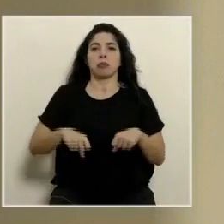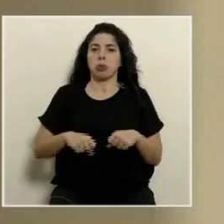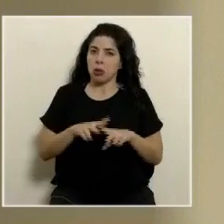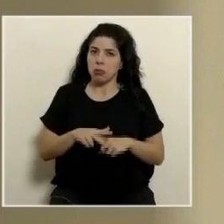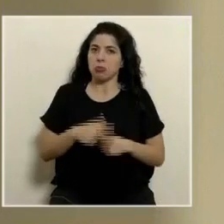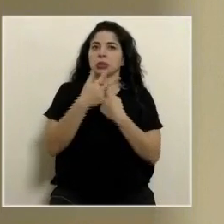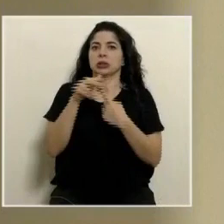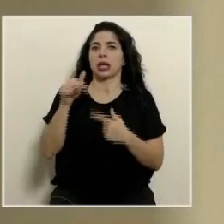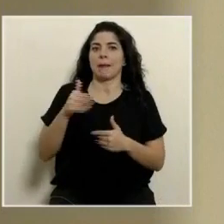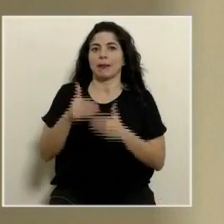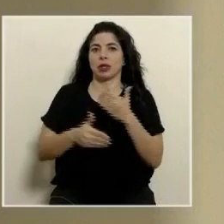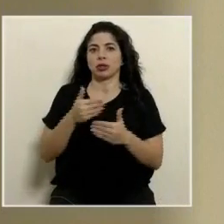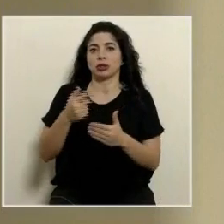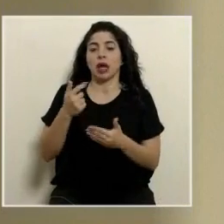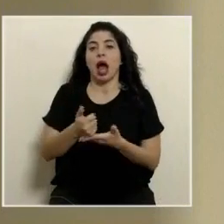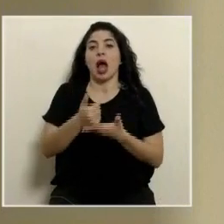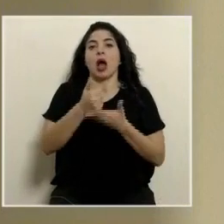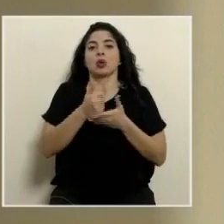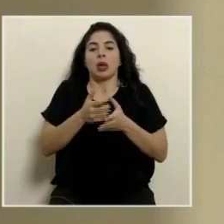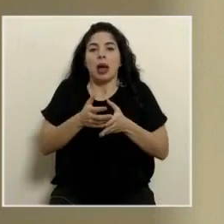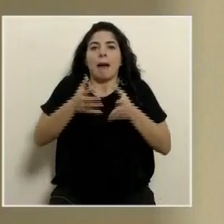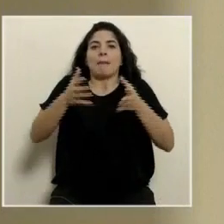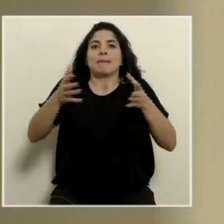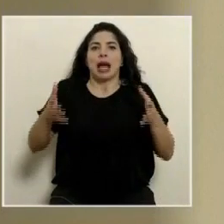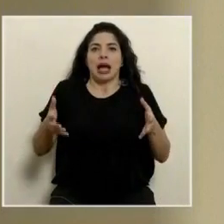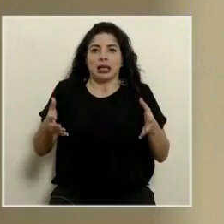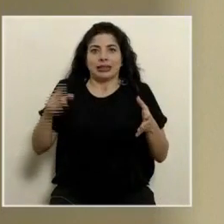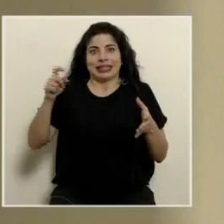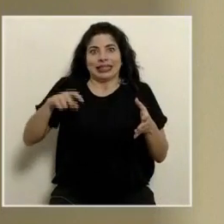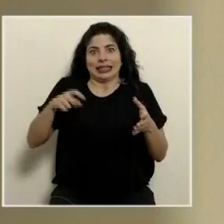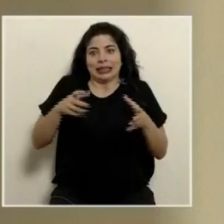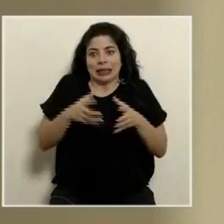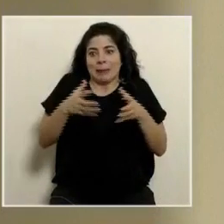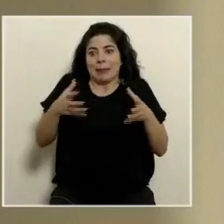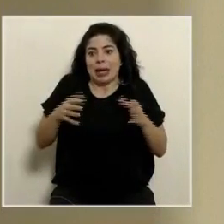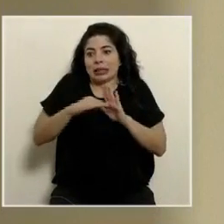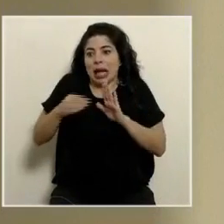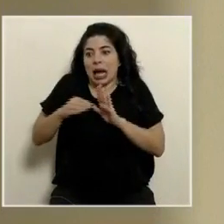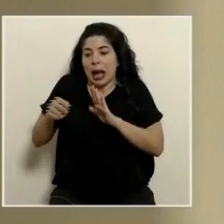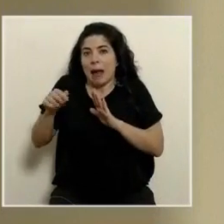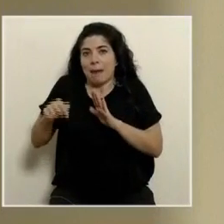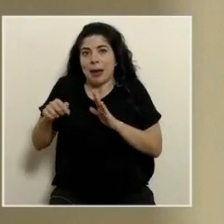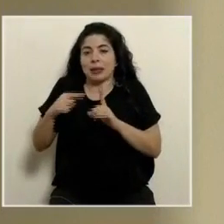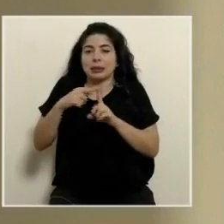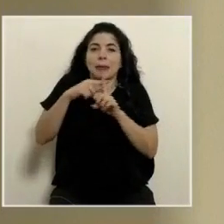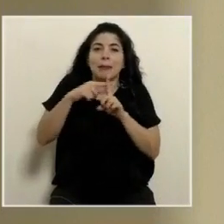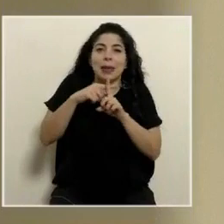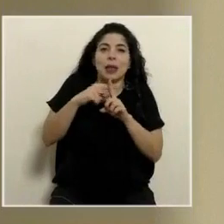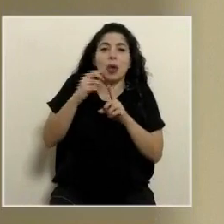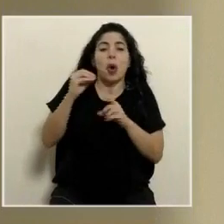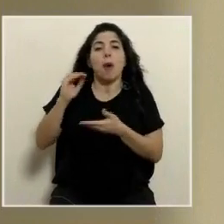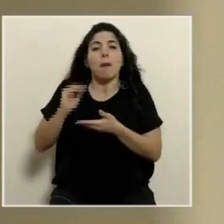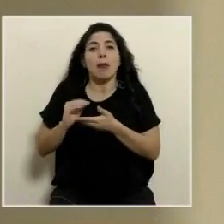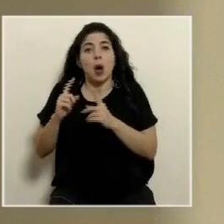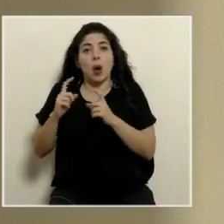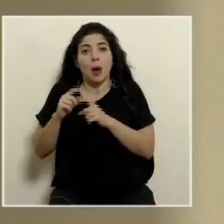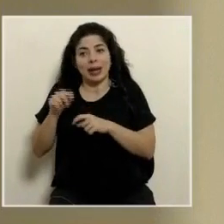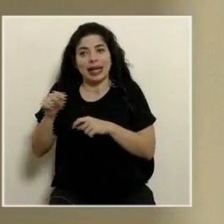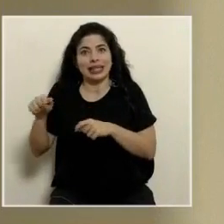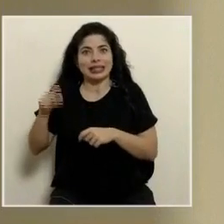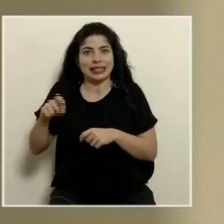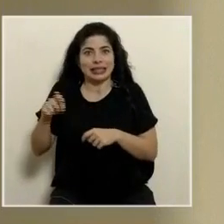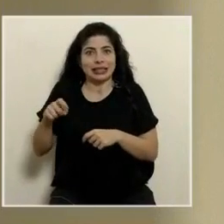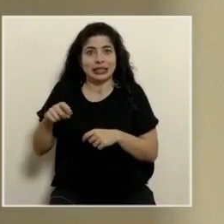con esto y dar esa ampliación que es necesaria para poder utilizar camas de baja y mediana complejidad. Y los